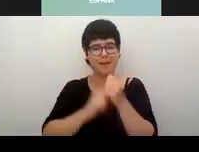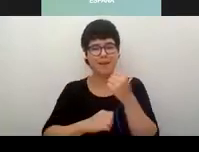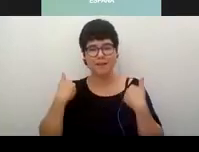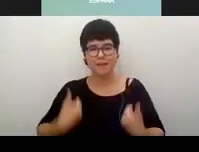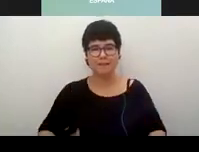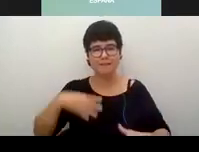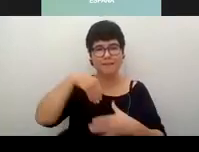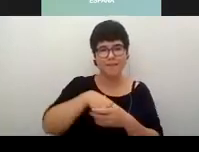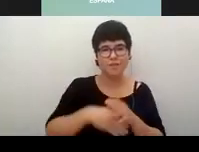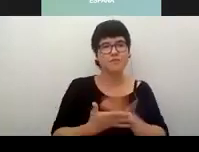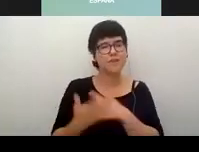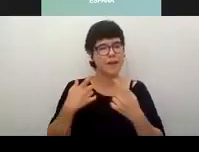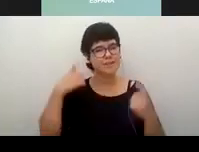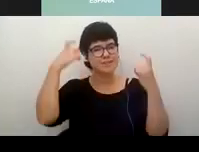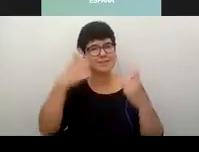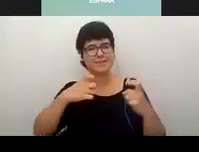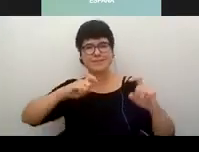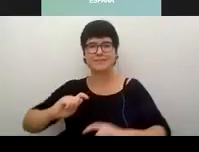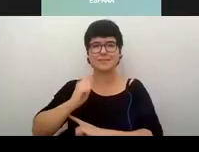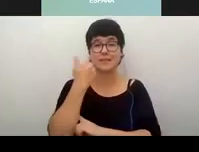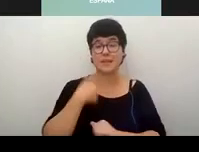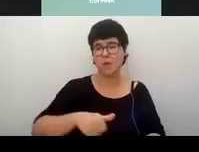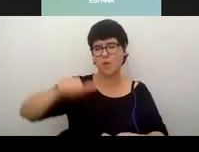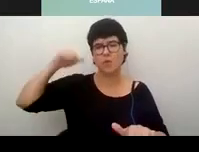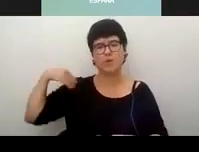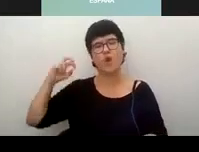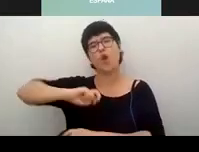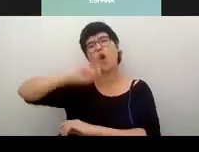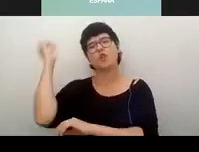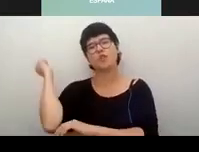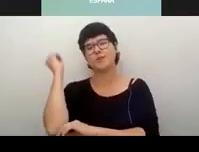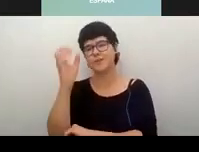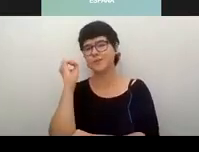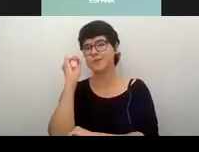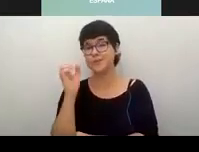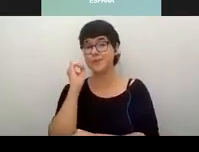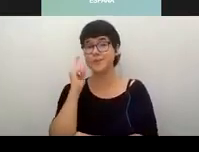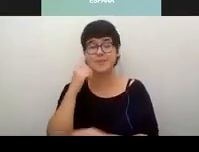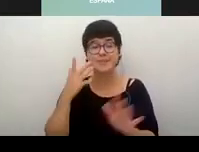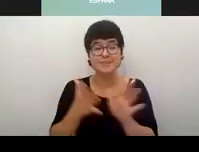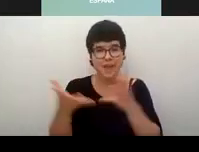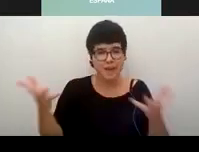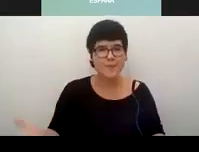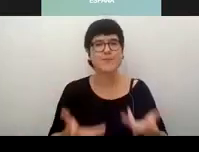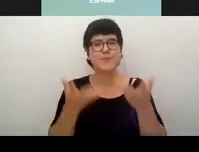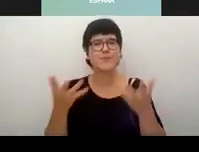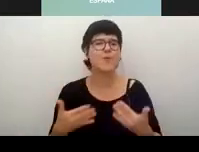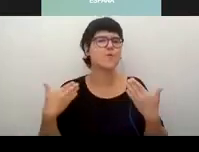intentemos conseguir, como veíamos en otro webinar, que lo que se promueve es una